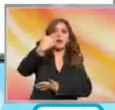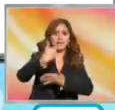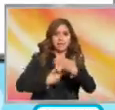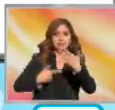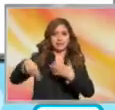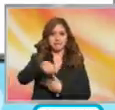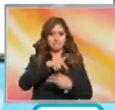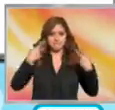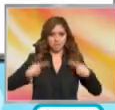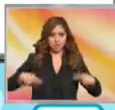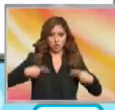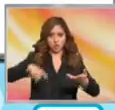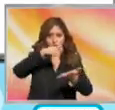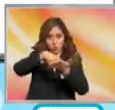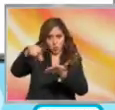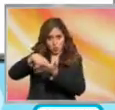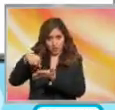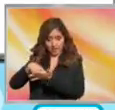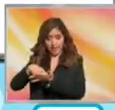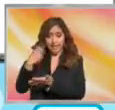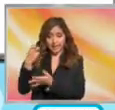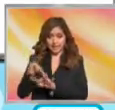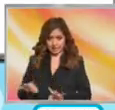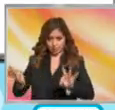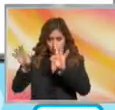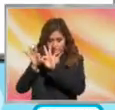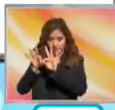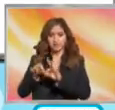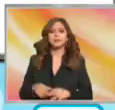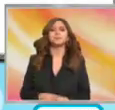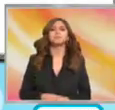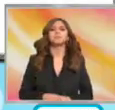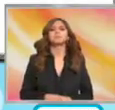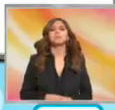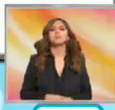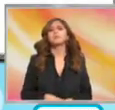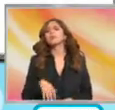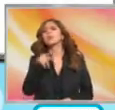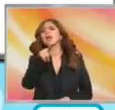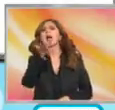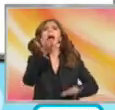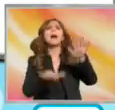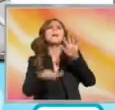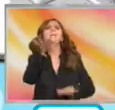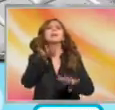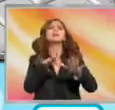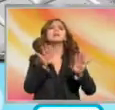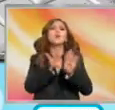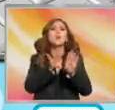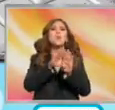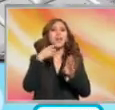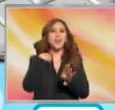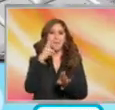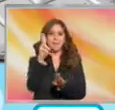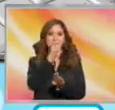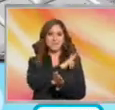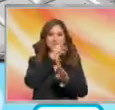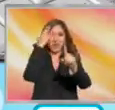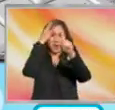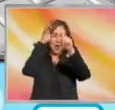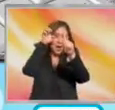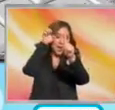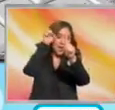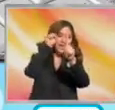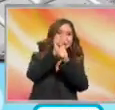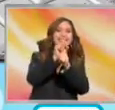eso forma parte. Oye, ¿a poco no les de- ha pasado que cuando ustedes en casa alcanzan su objetivo, una meta,